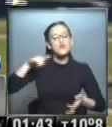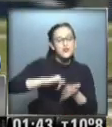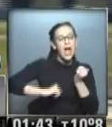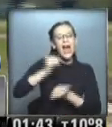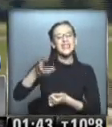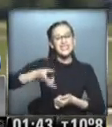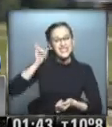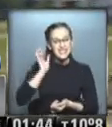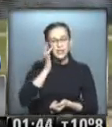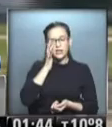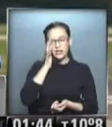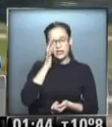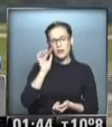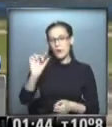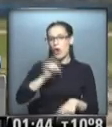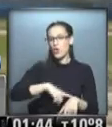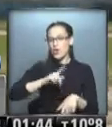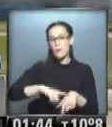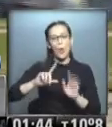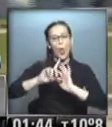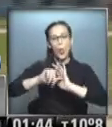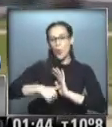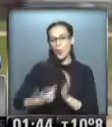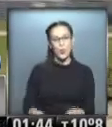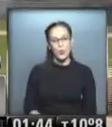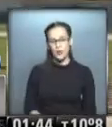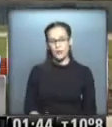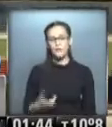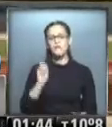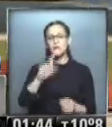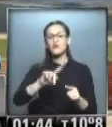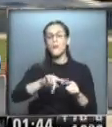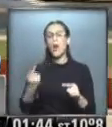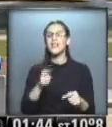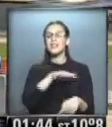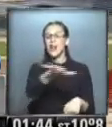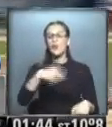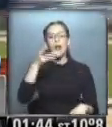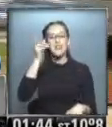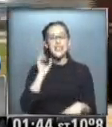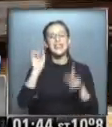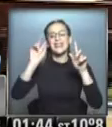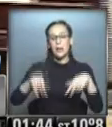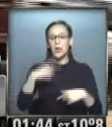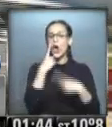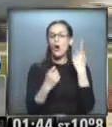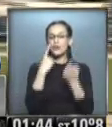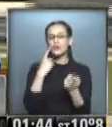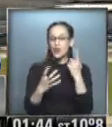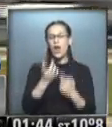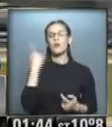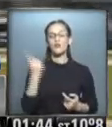poco. Por las políticas de dumping de LAN Chile, pero también por las regulaciones que dictó la